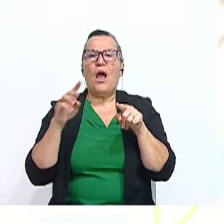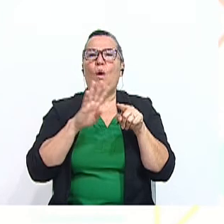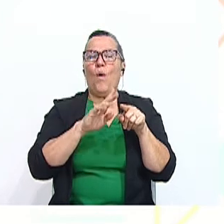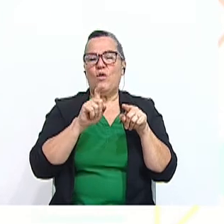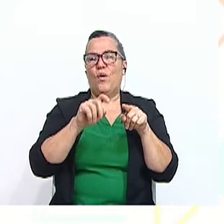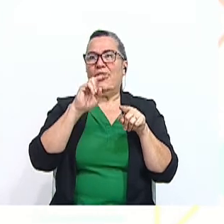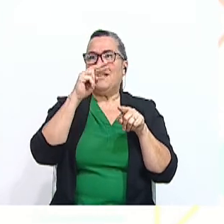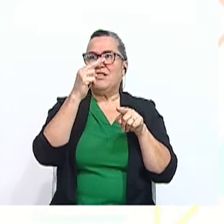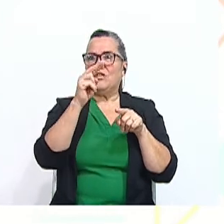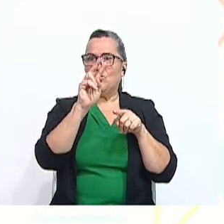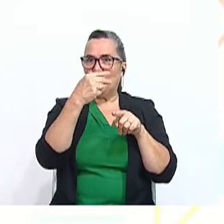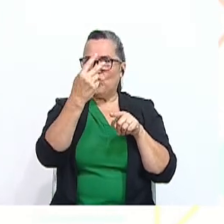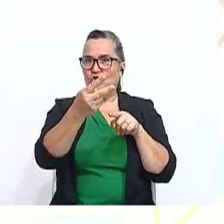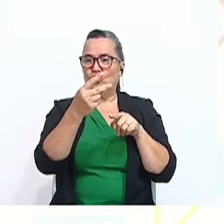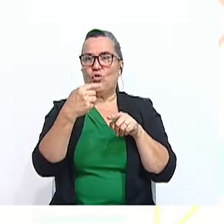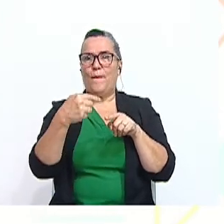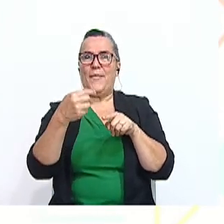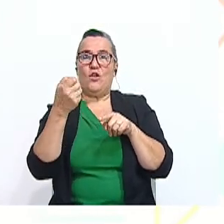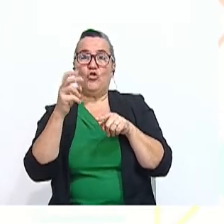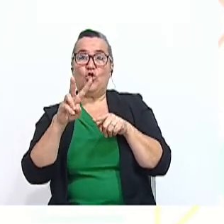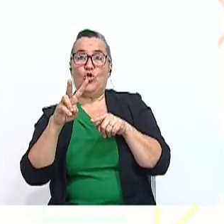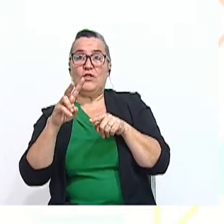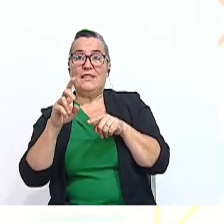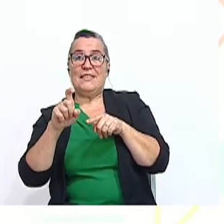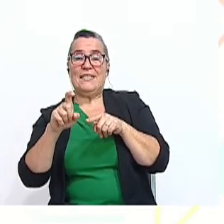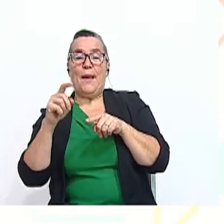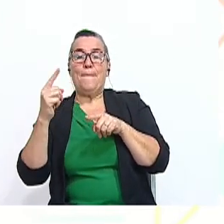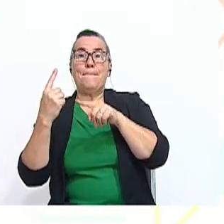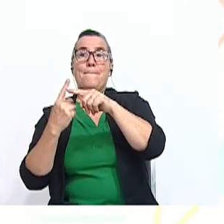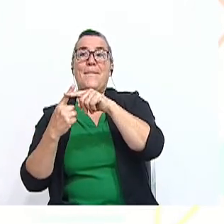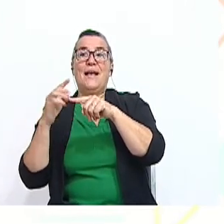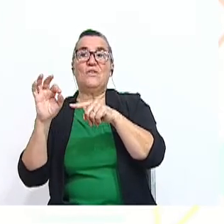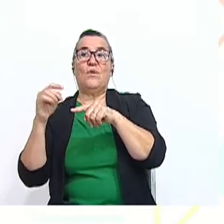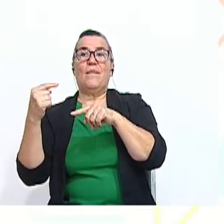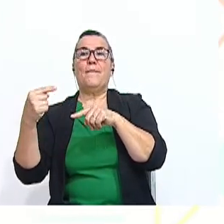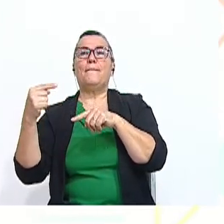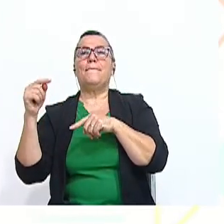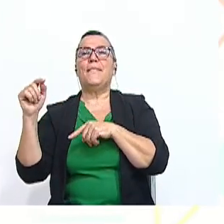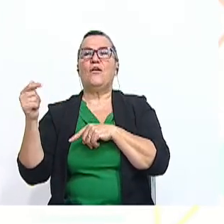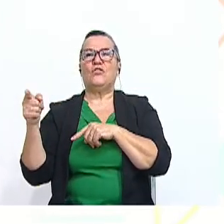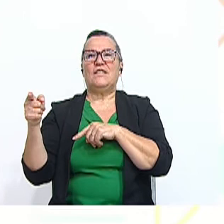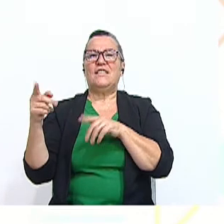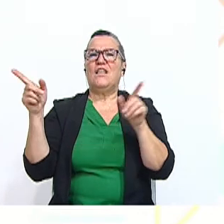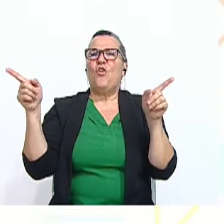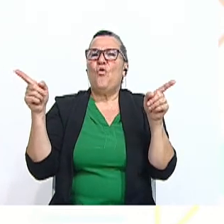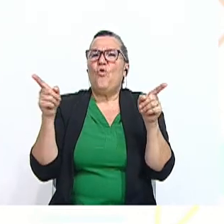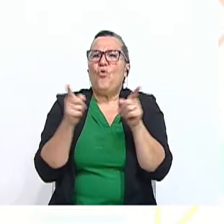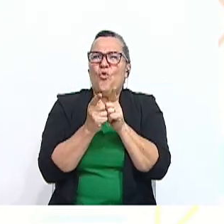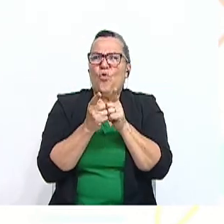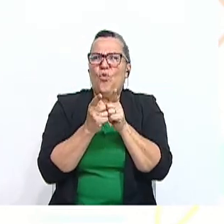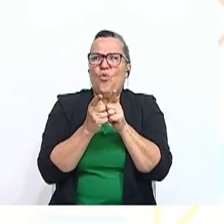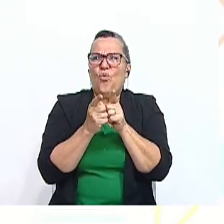a 4x al cuadrado menos 12x más 9 menos 10. Reduciendo